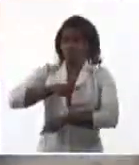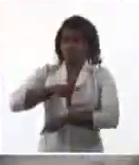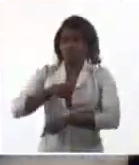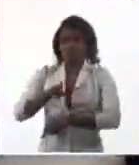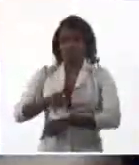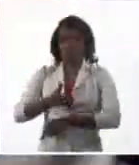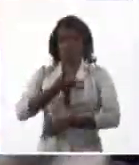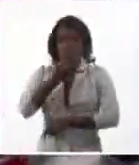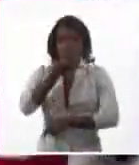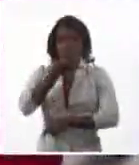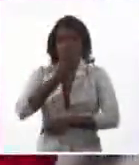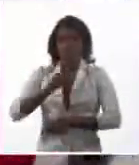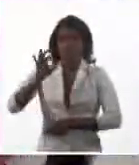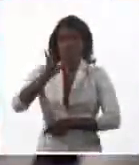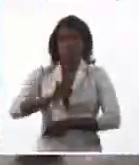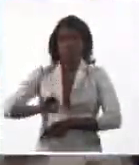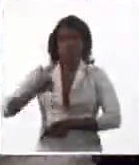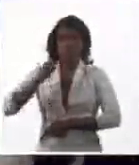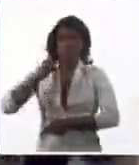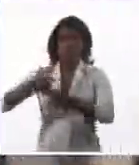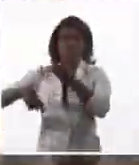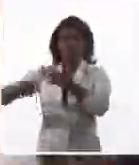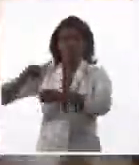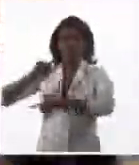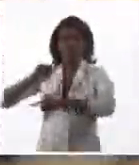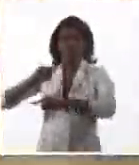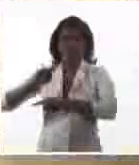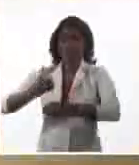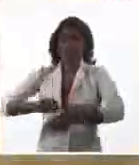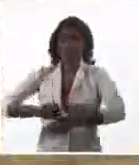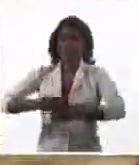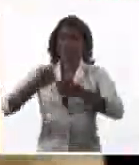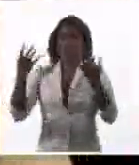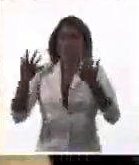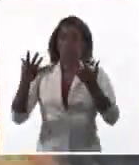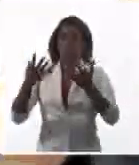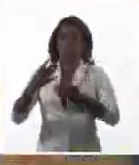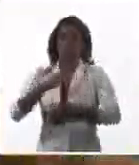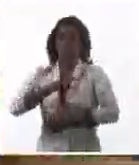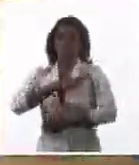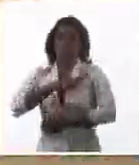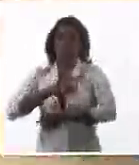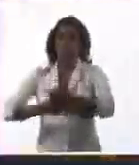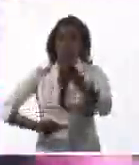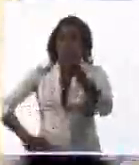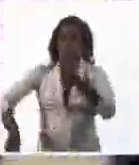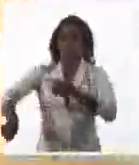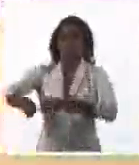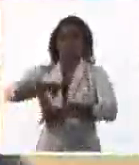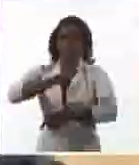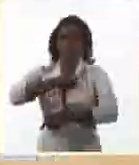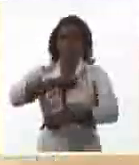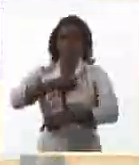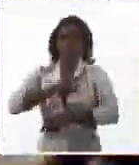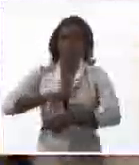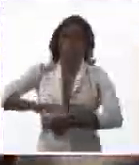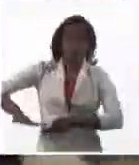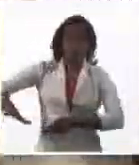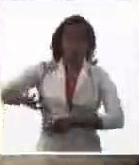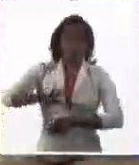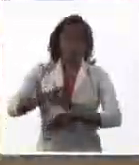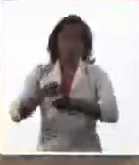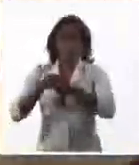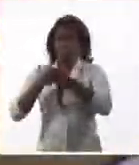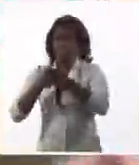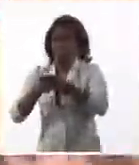distorsionado. En octubre del año pasado, tras un ataque sorpresa de la milicia palestina Hamas, la nación hebrea se lanzó a la destrucción de la Franja de